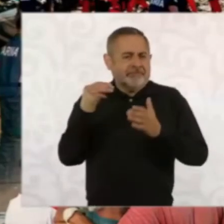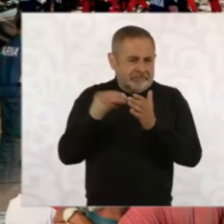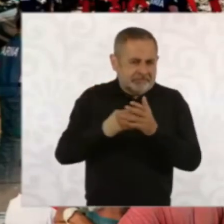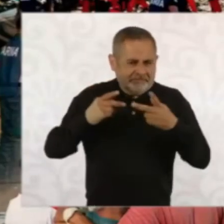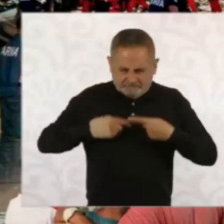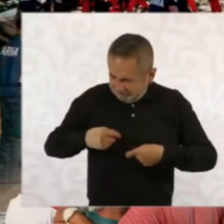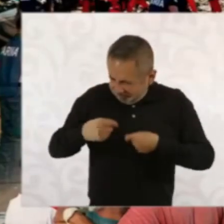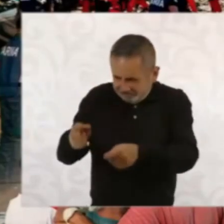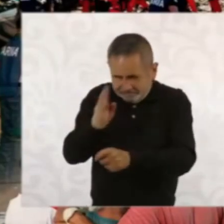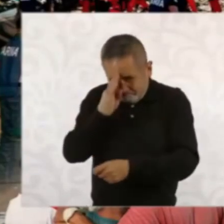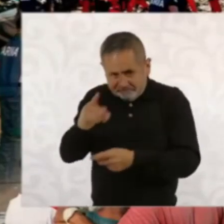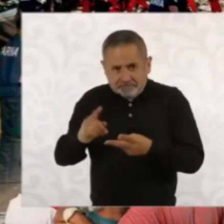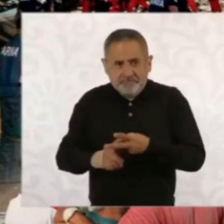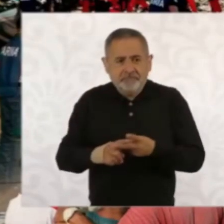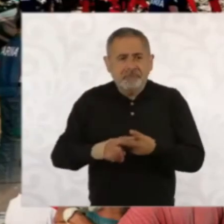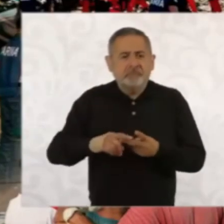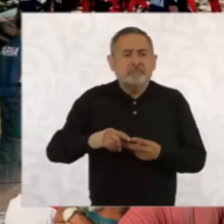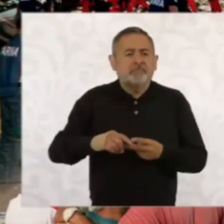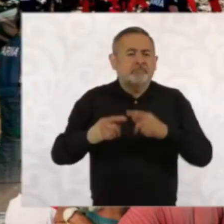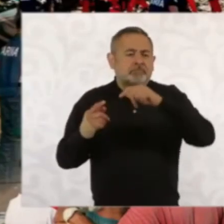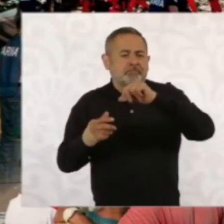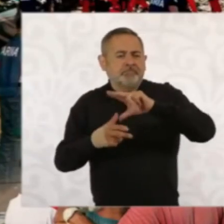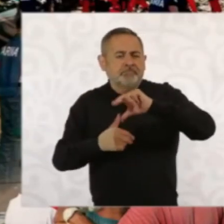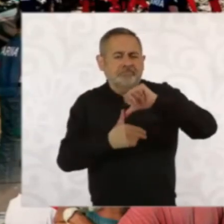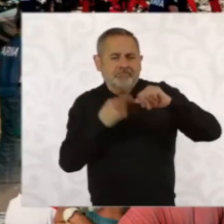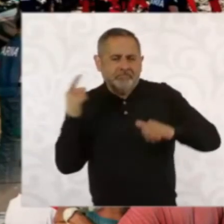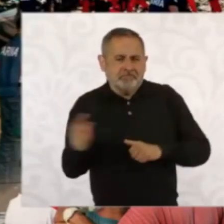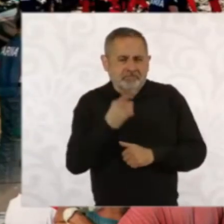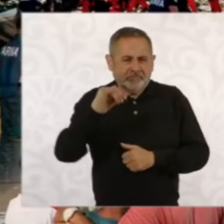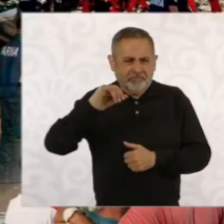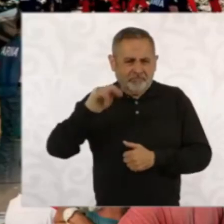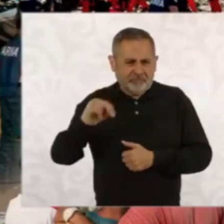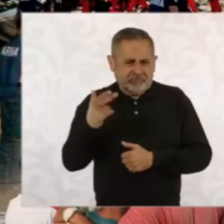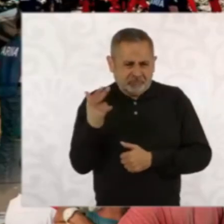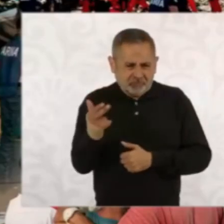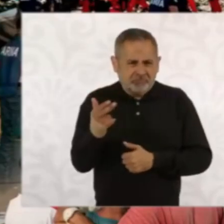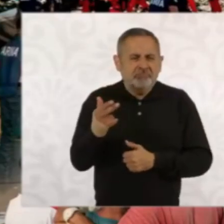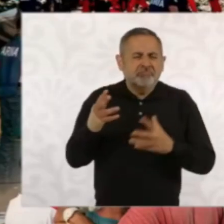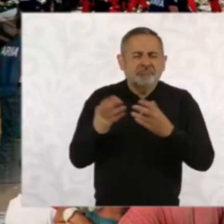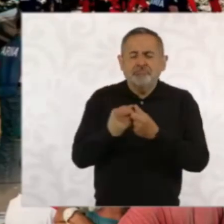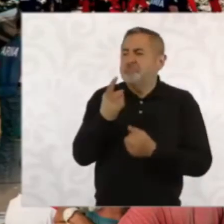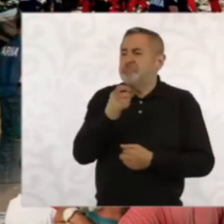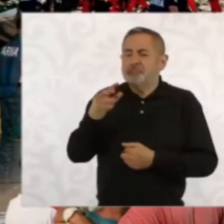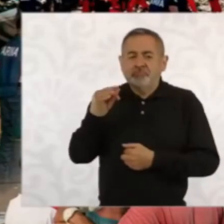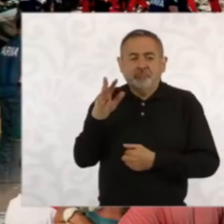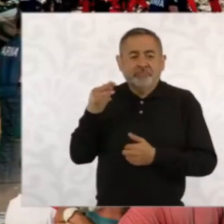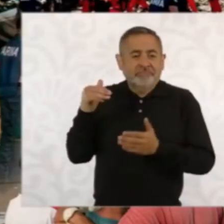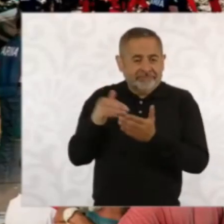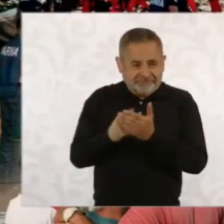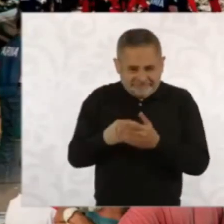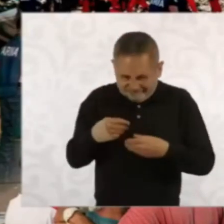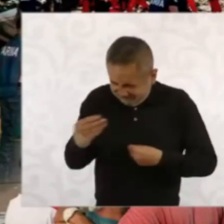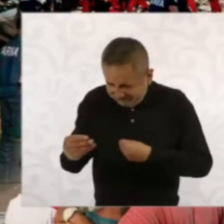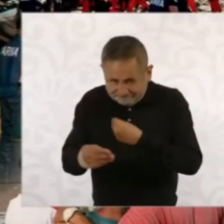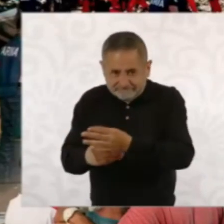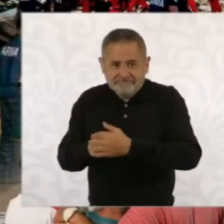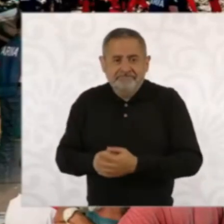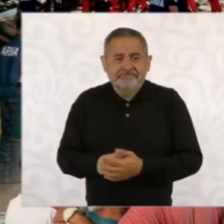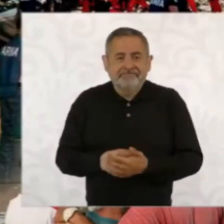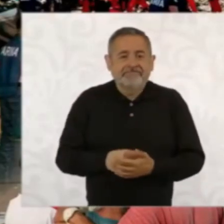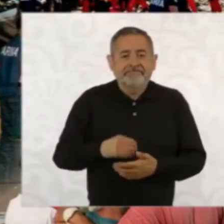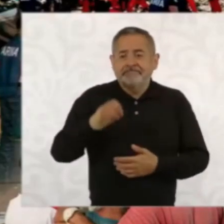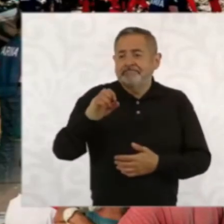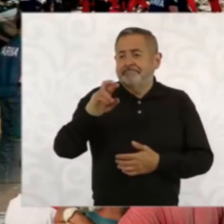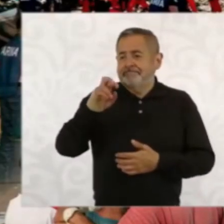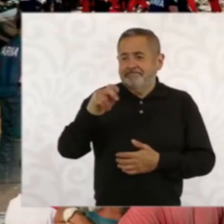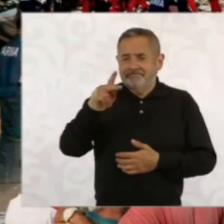140,000, en el Eric casi 60,000. Con inversiones, o sea, se hizo muchísimo